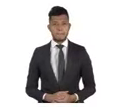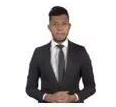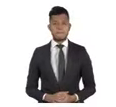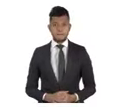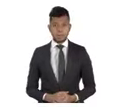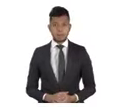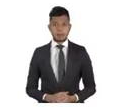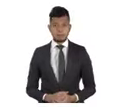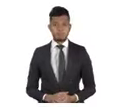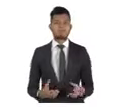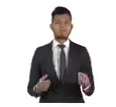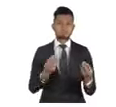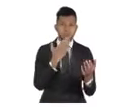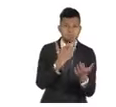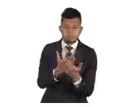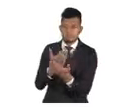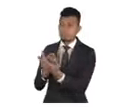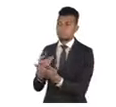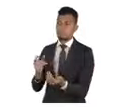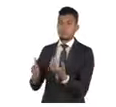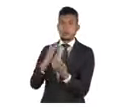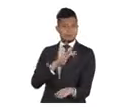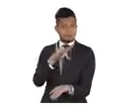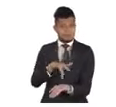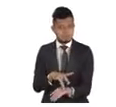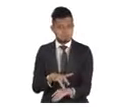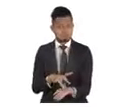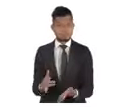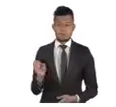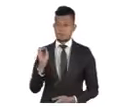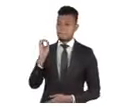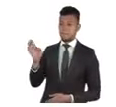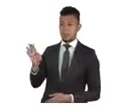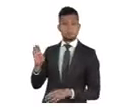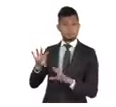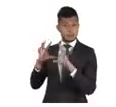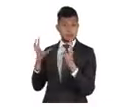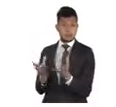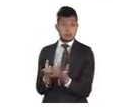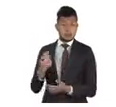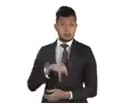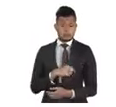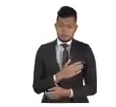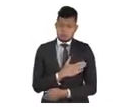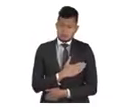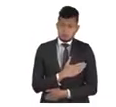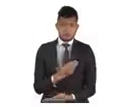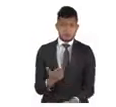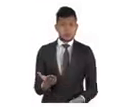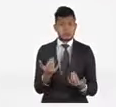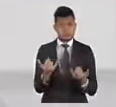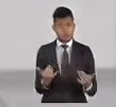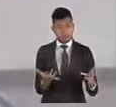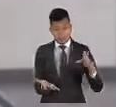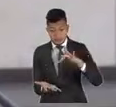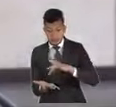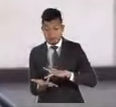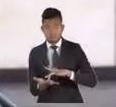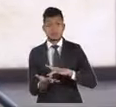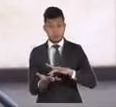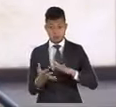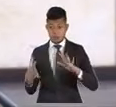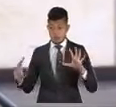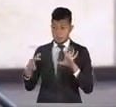Buenos días, muchas gracias por la invitación. Desde el banco es un gusto poder estar acá con ustedes y formar parte